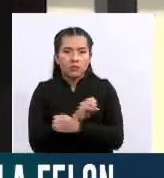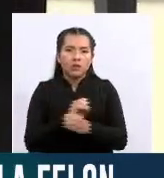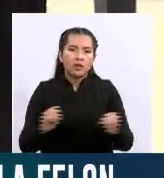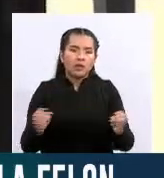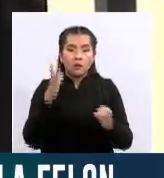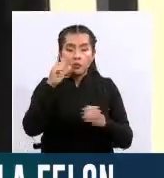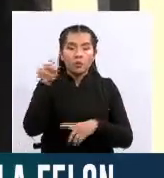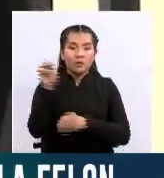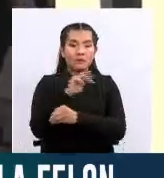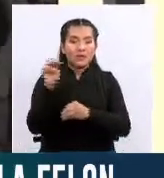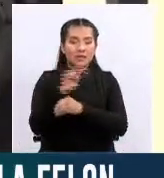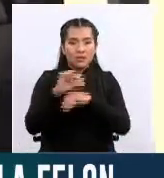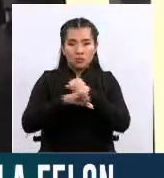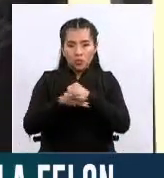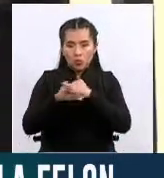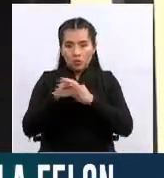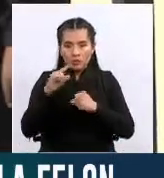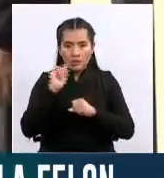Ministerio Público